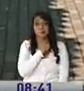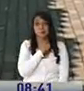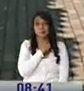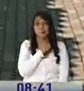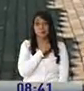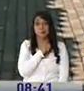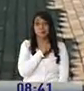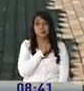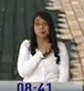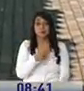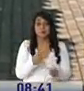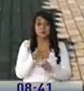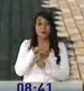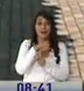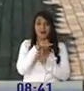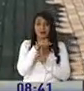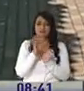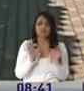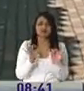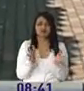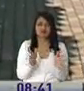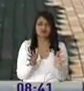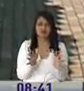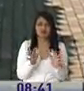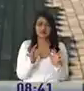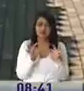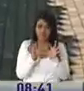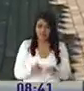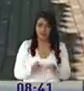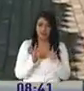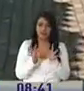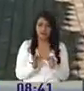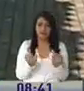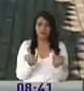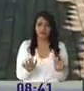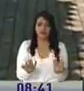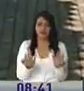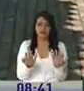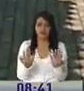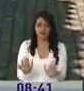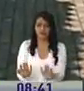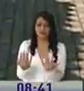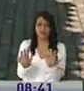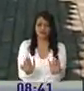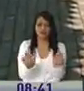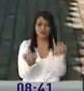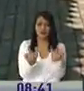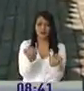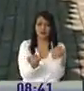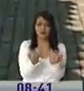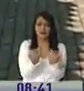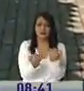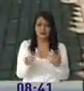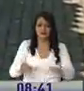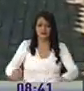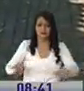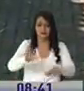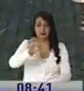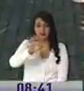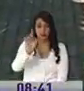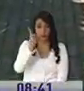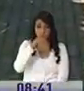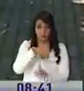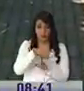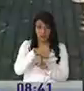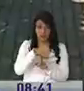intervención del parque Es realmente necesaria la hierba en varios sectores está muy crecida y Cabe señalar que aquí en la eta e Este no es el único parque que